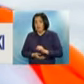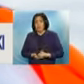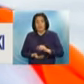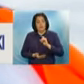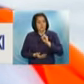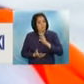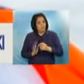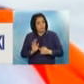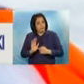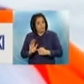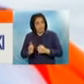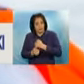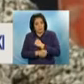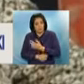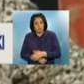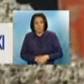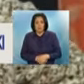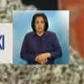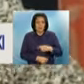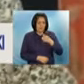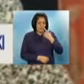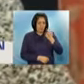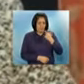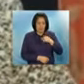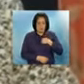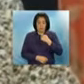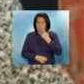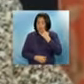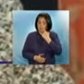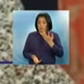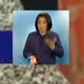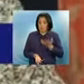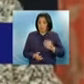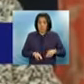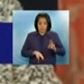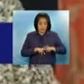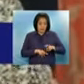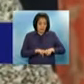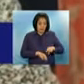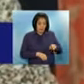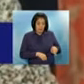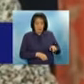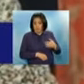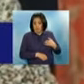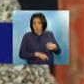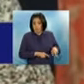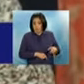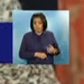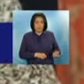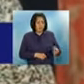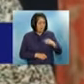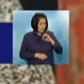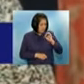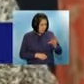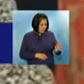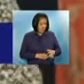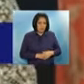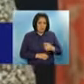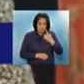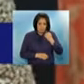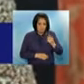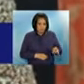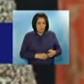primera muestra de amor. Un hombre desconocido estaba al costado de mí y él dijo a este hombre: